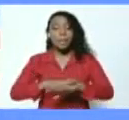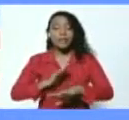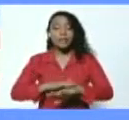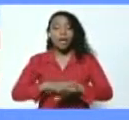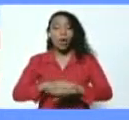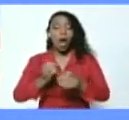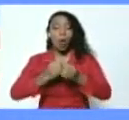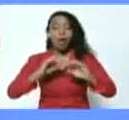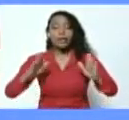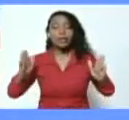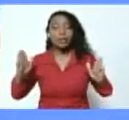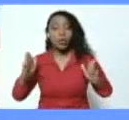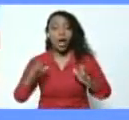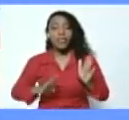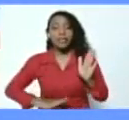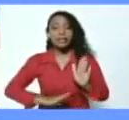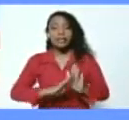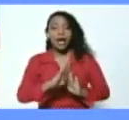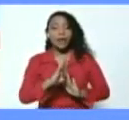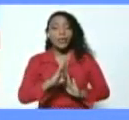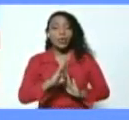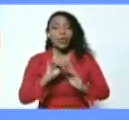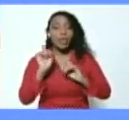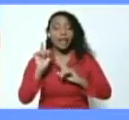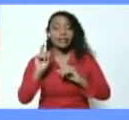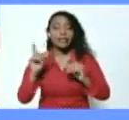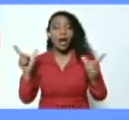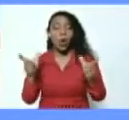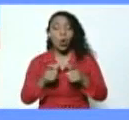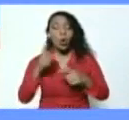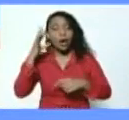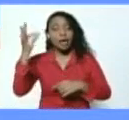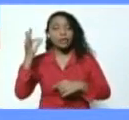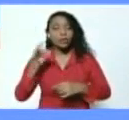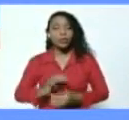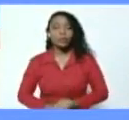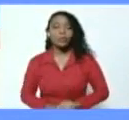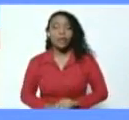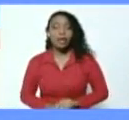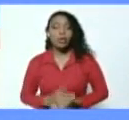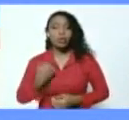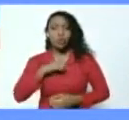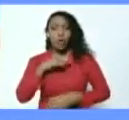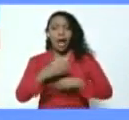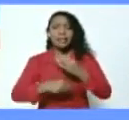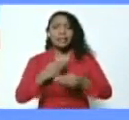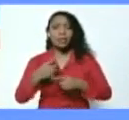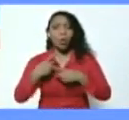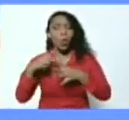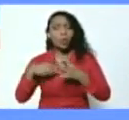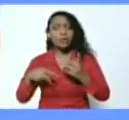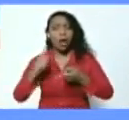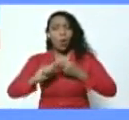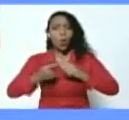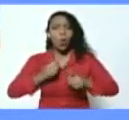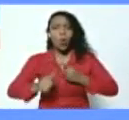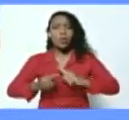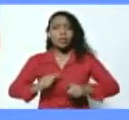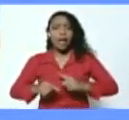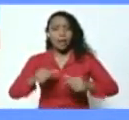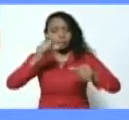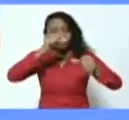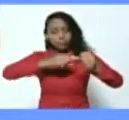la organización y el desarrollo de este Congreso, hemos estado, entre otras cosas,